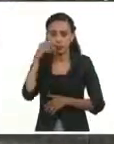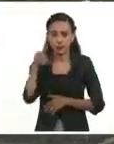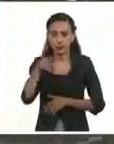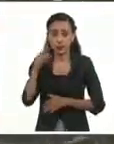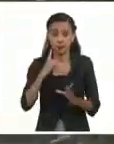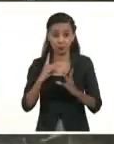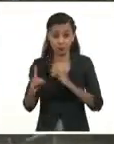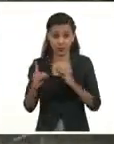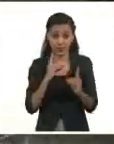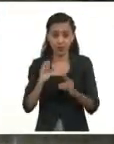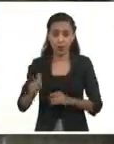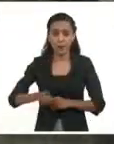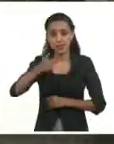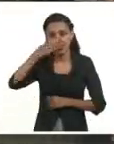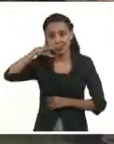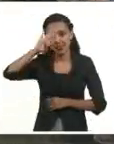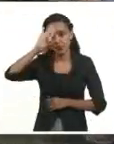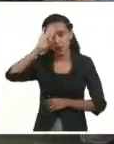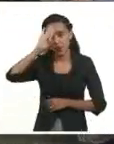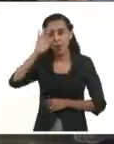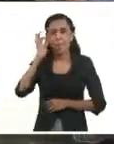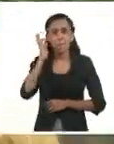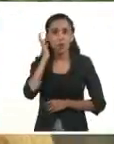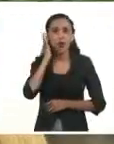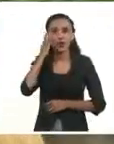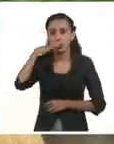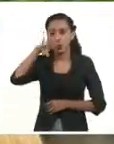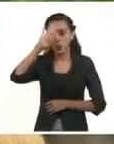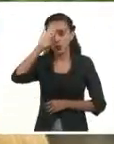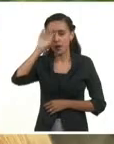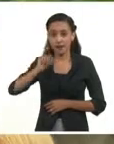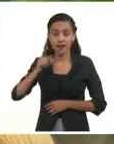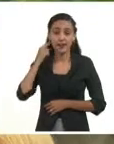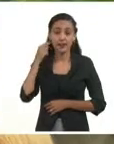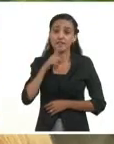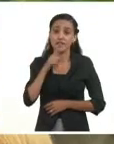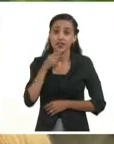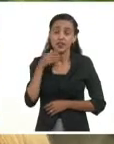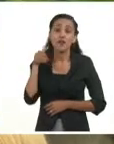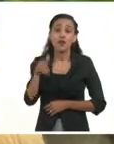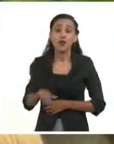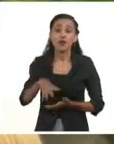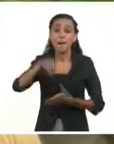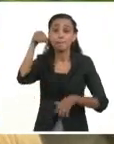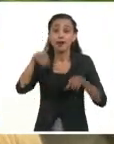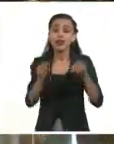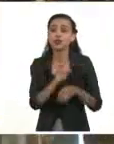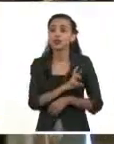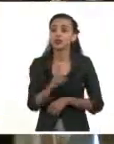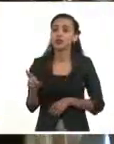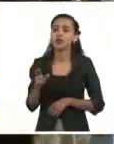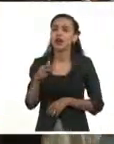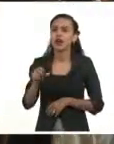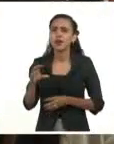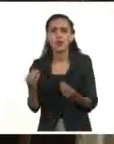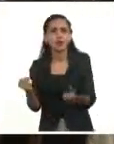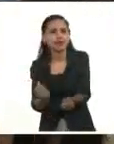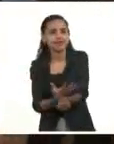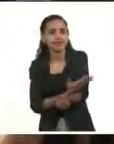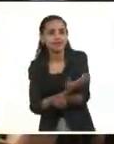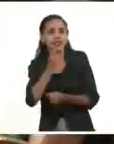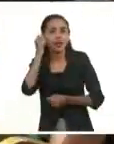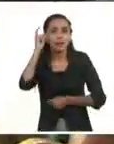con el presidente de la republica de las mujeres cubanas que llegaron este viernes al palacio de la revolución estuvo lleno de emociones de